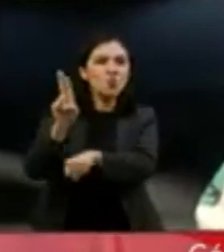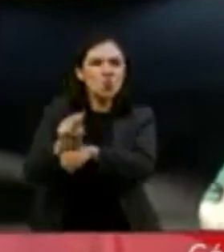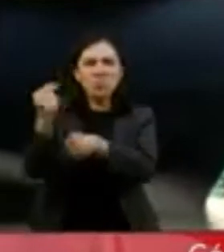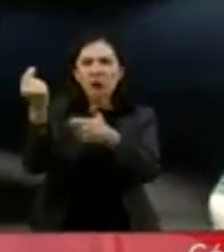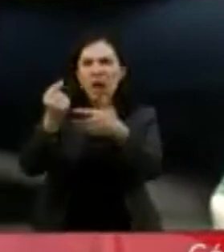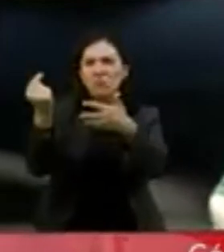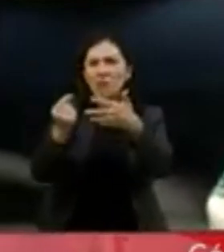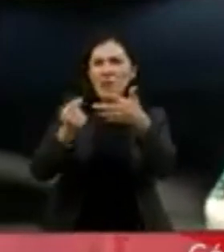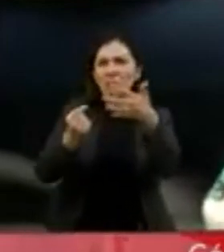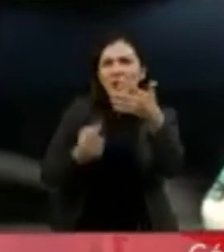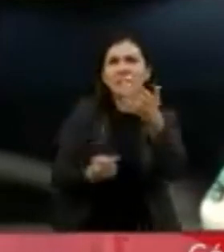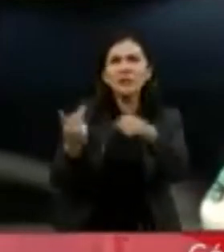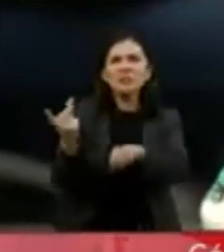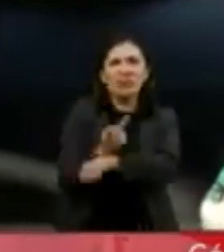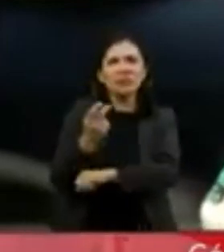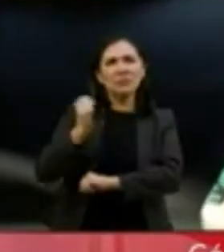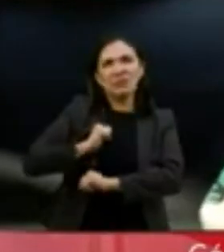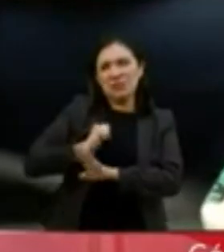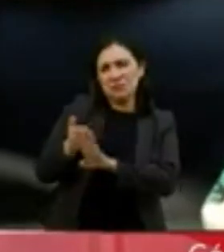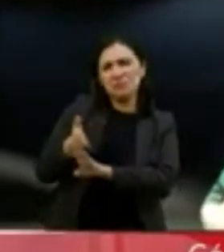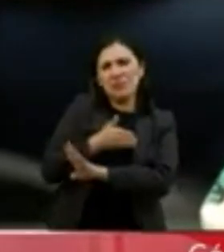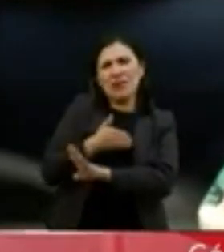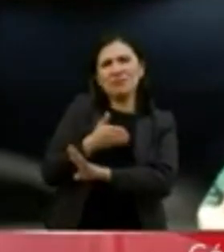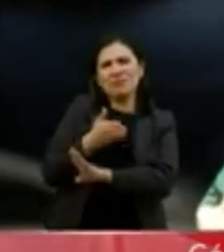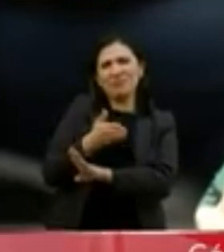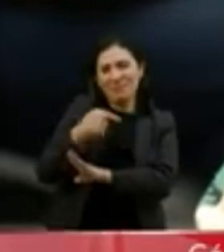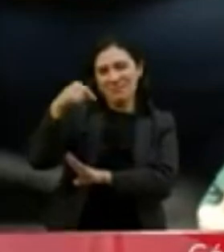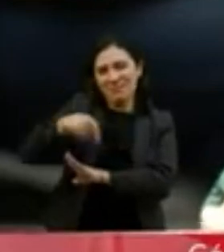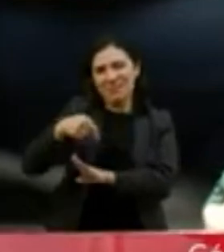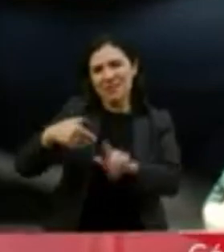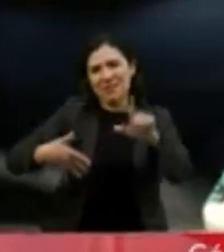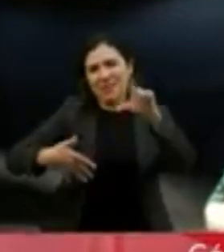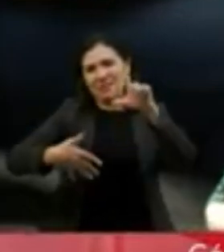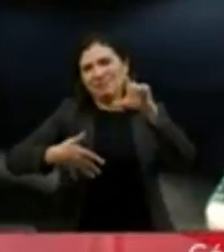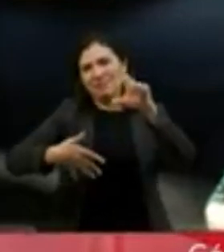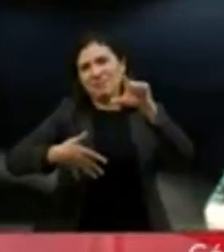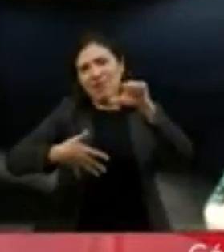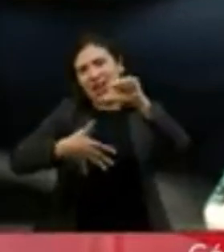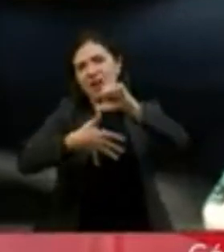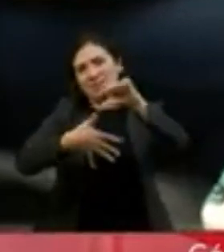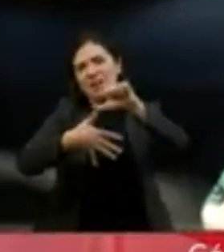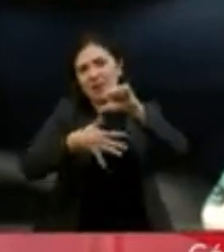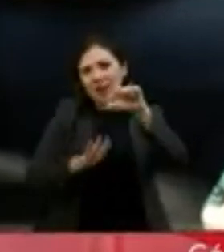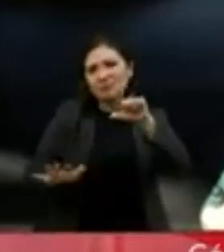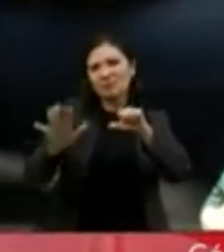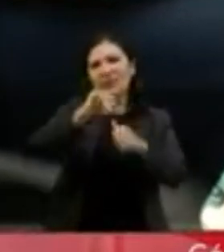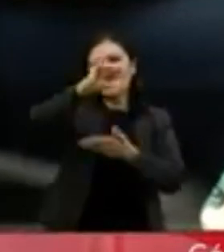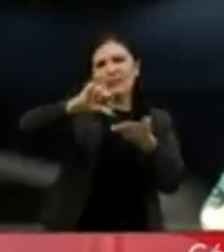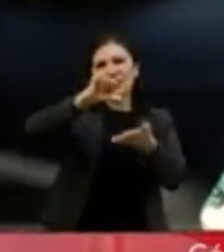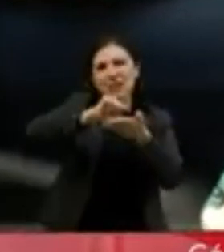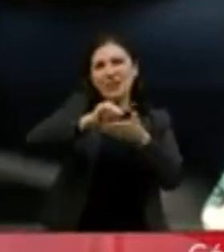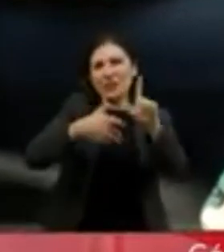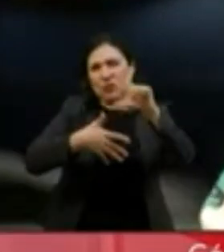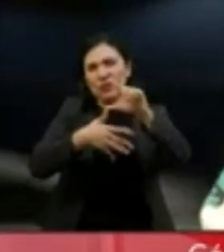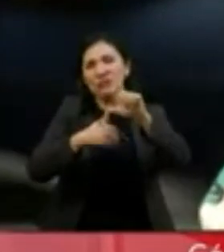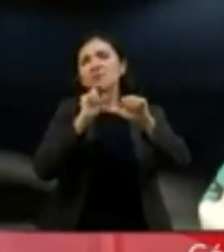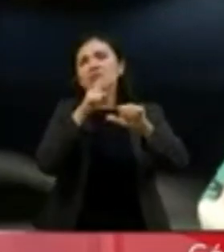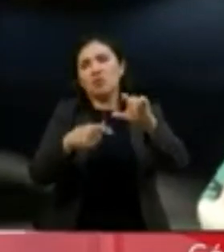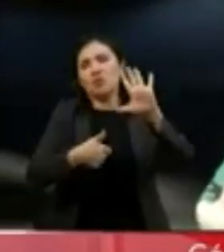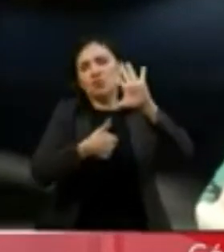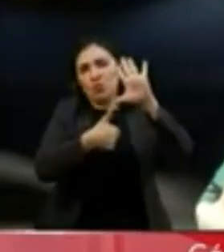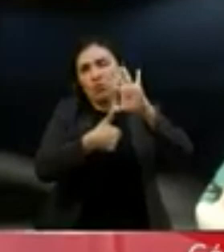sucedió en el siglo pasado en nuestra querida América Central y América del